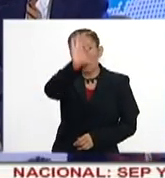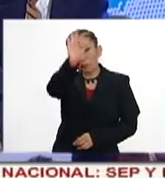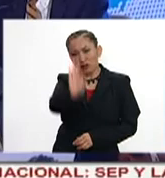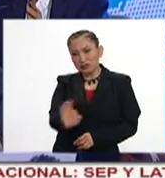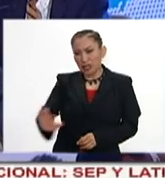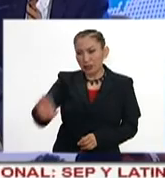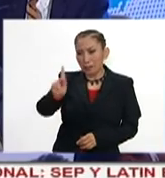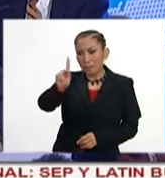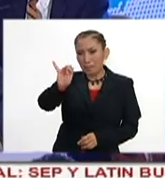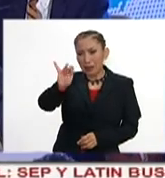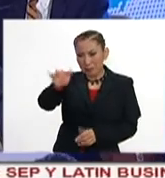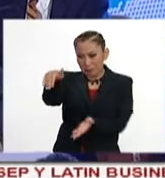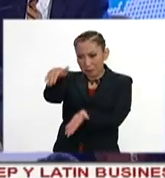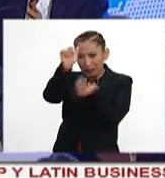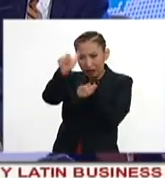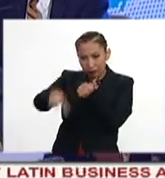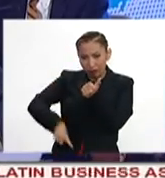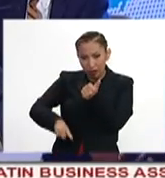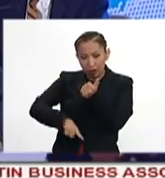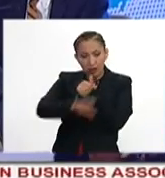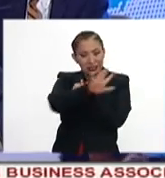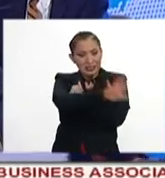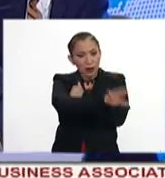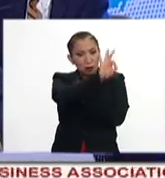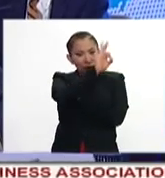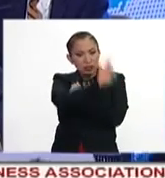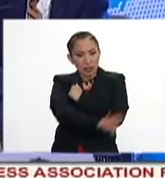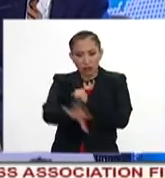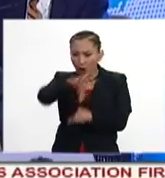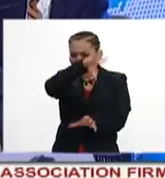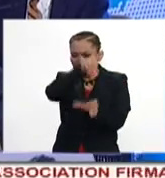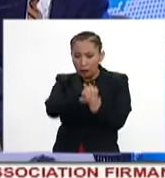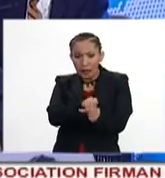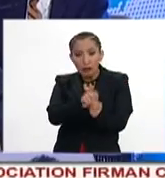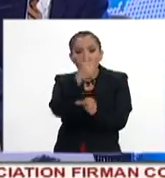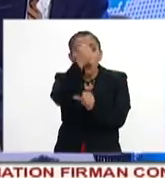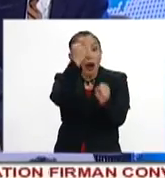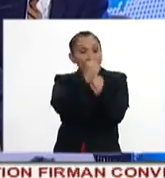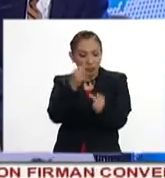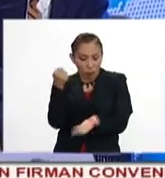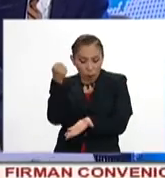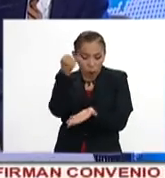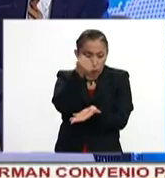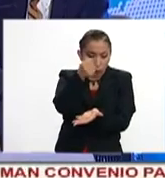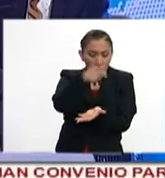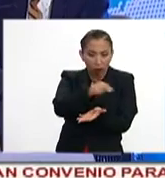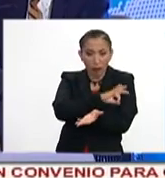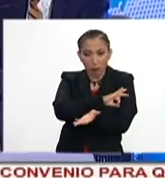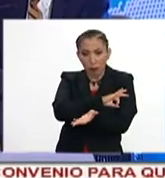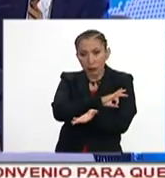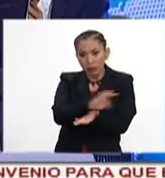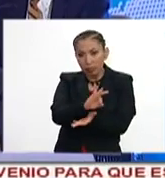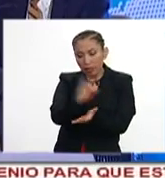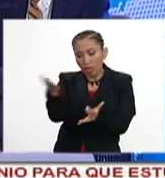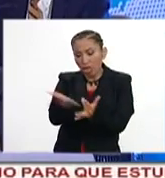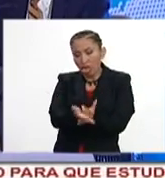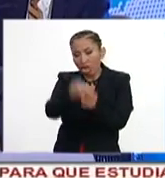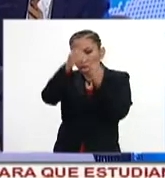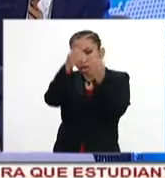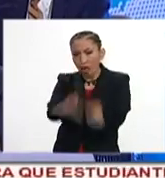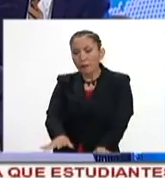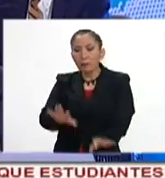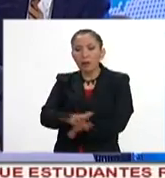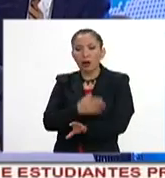5% del PIB y 5% de la inversión total anual puede ser perdido